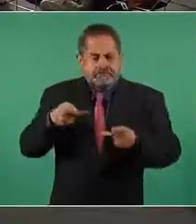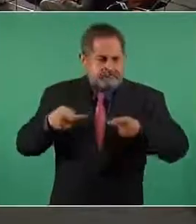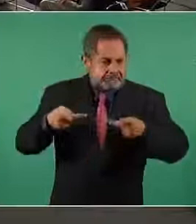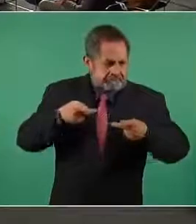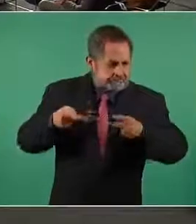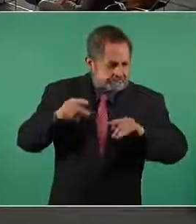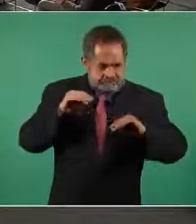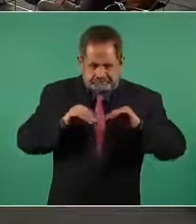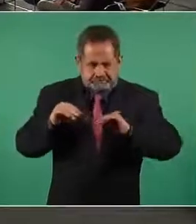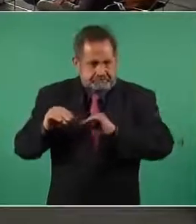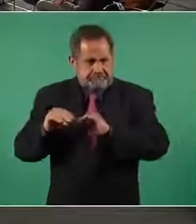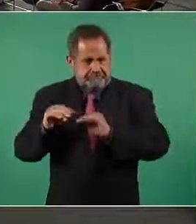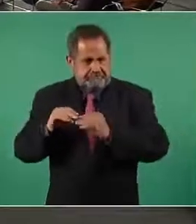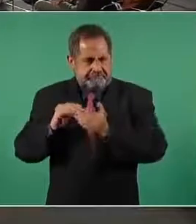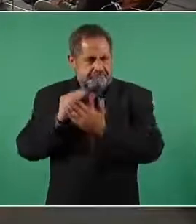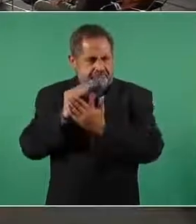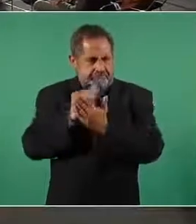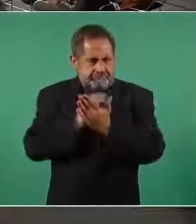que